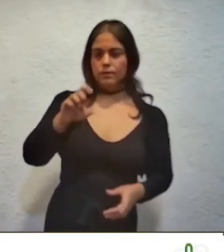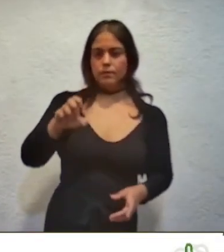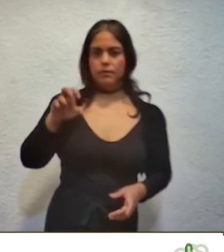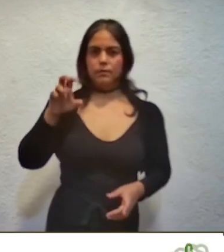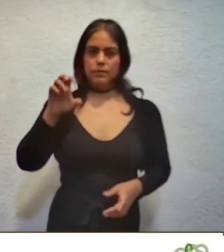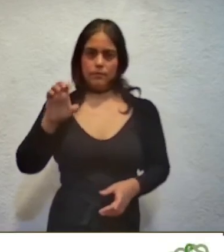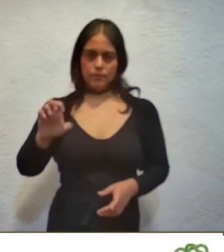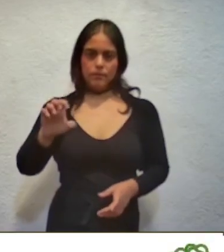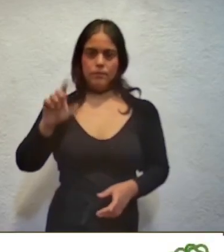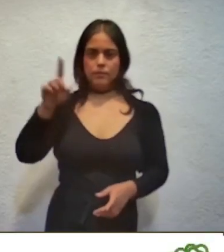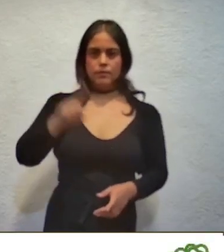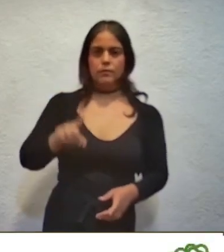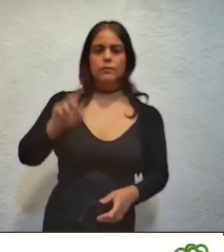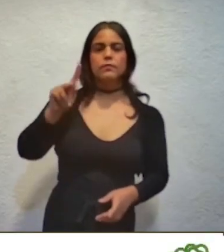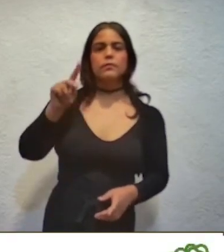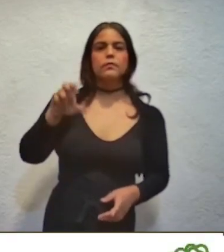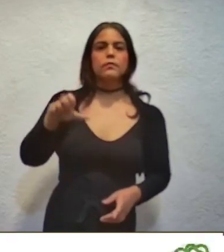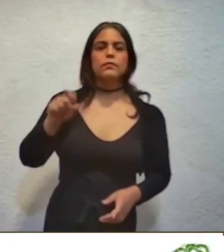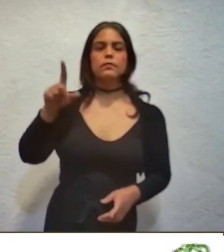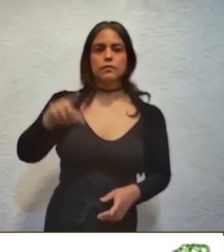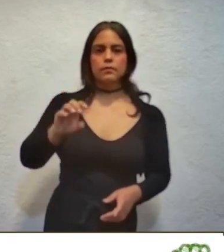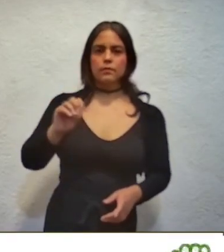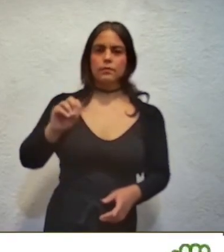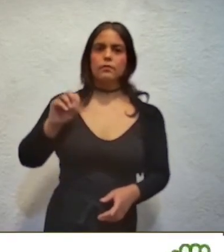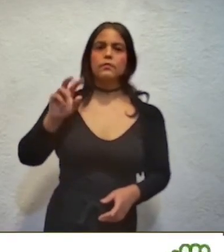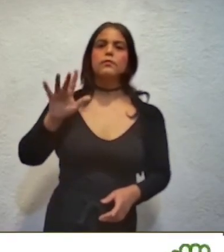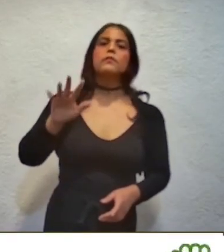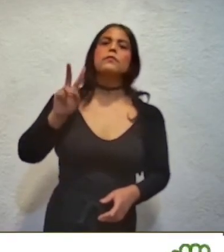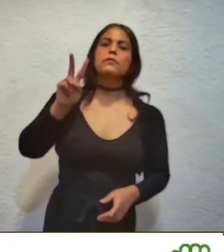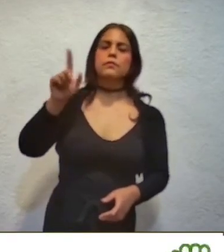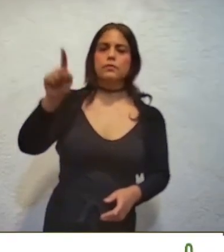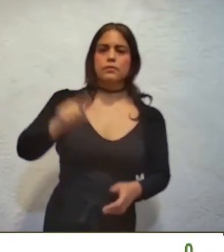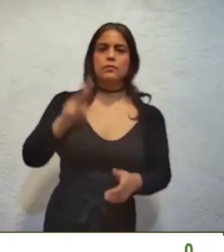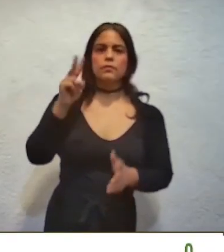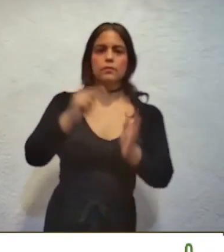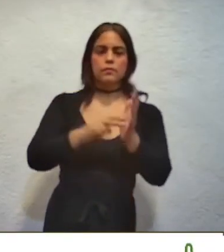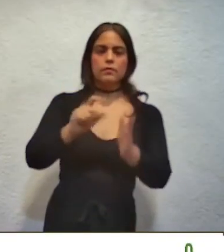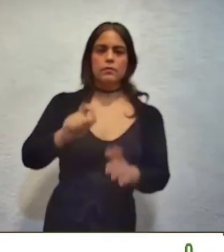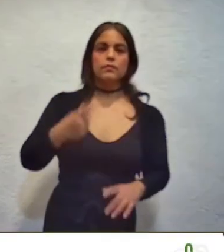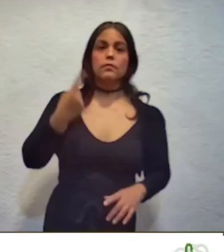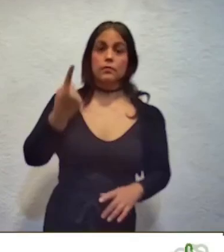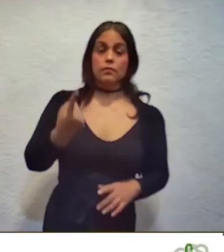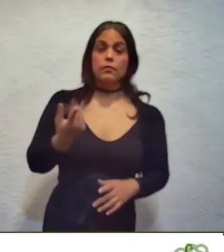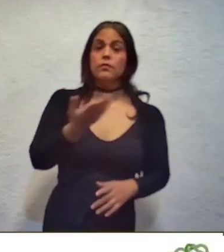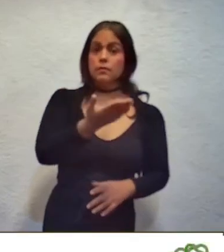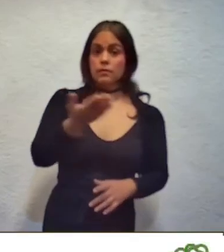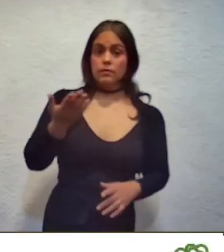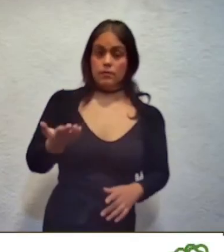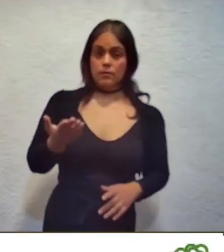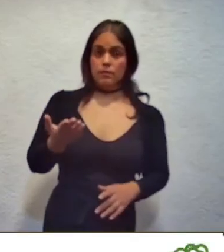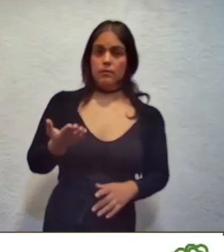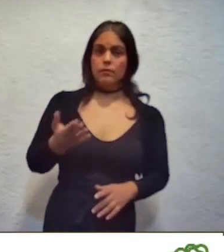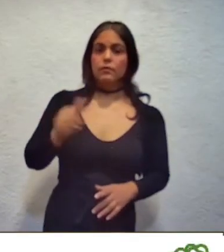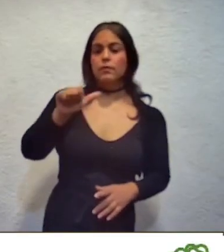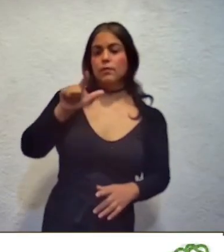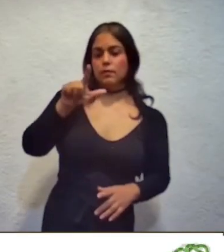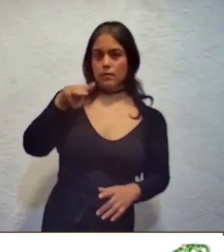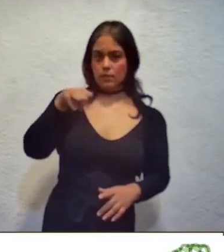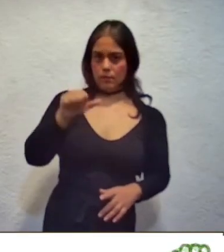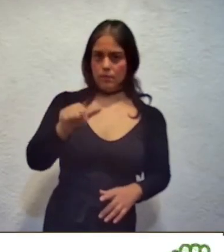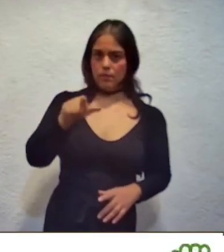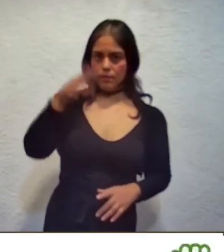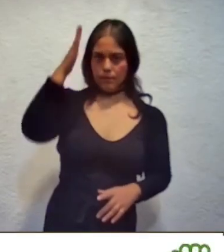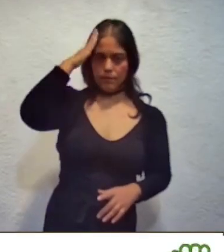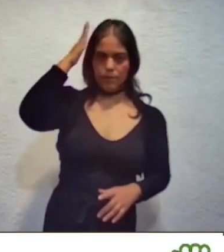diagonal PES diagonal 052 diagonal 2021 que somete a su consideración la magistrada Almadelia Eugenio Alcaraz.